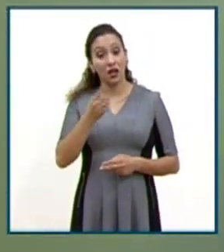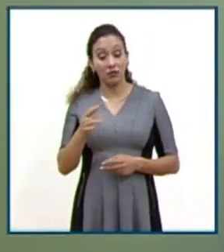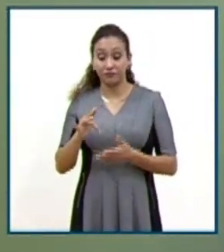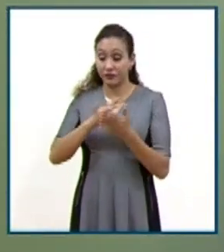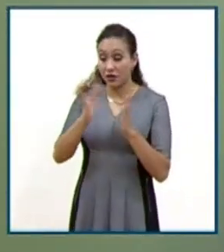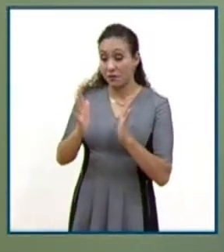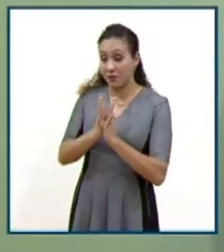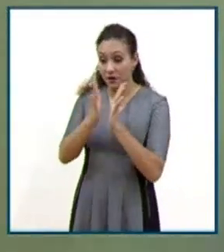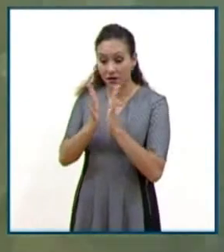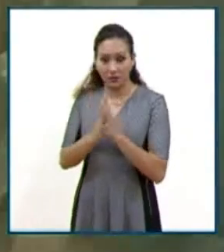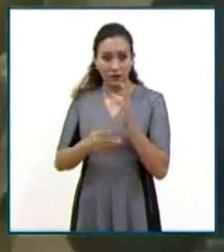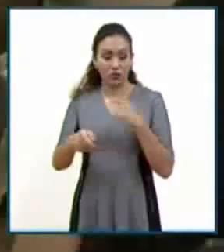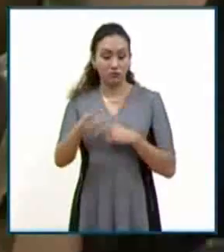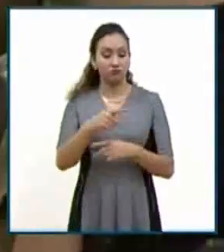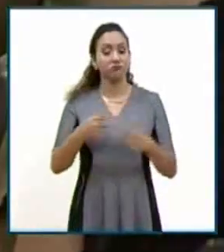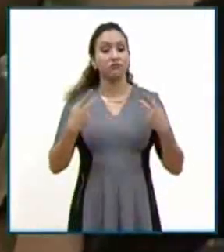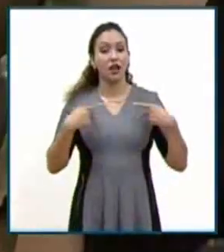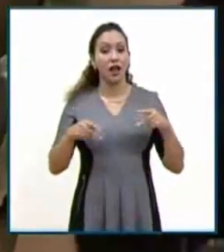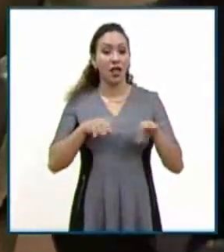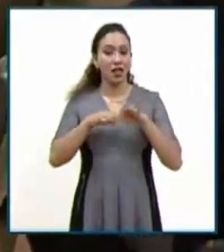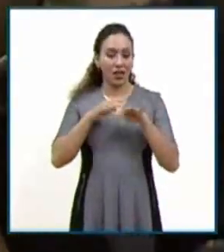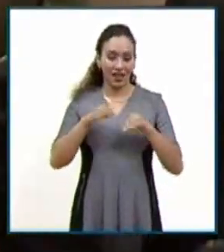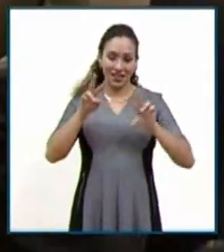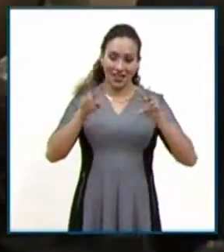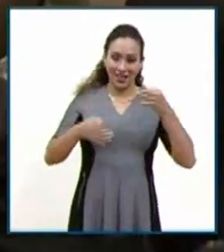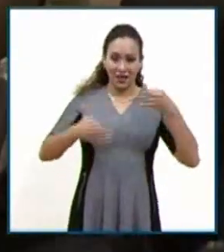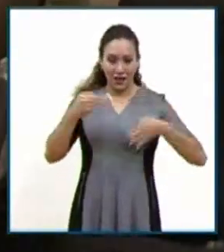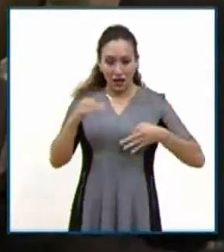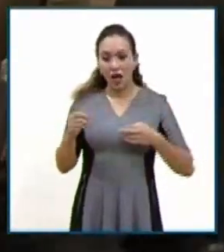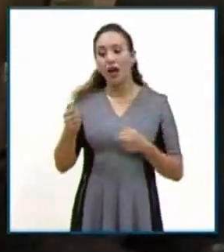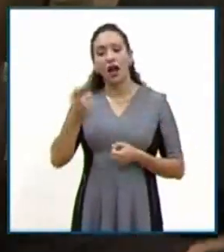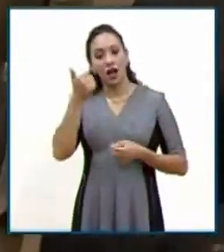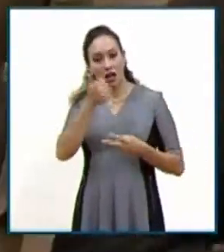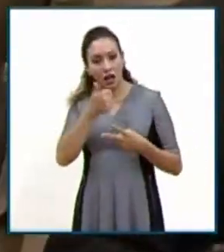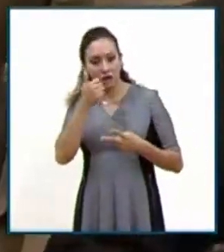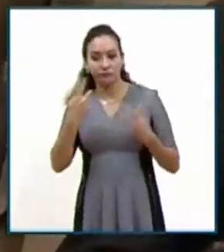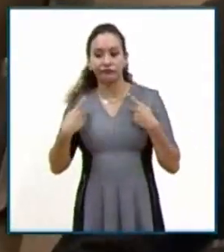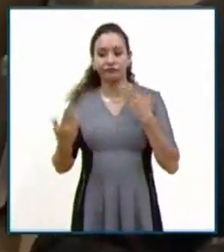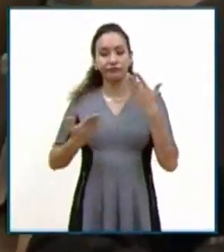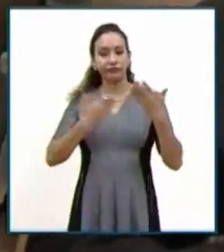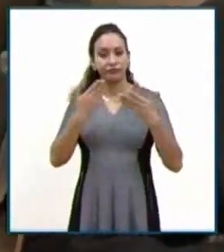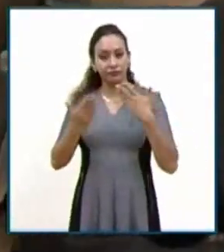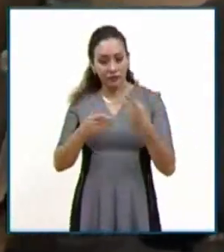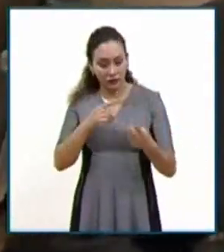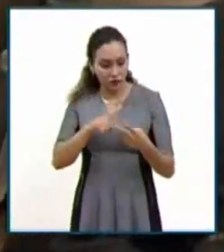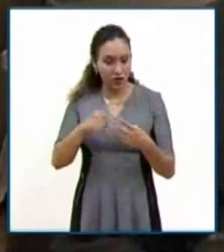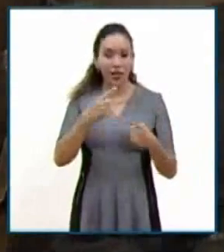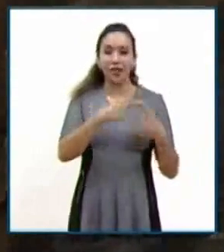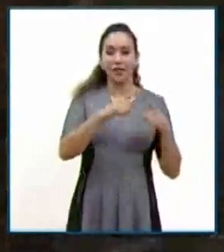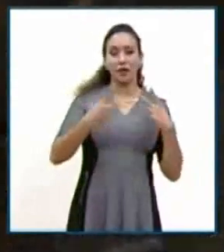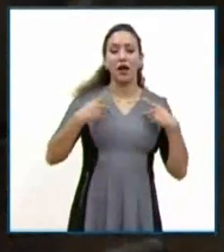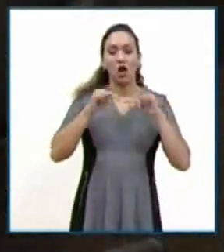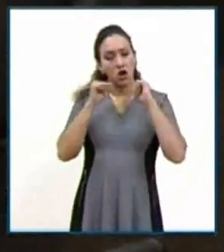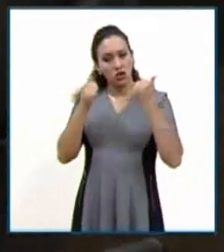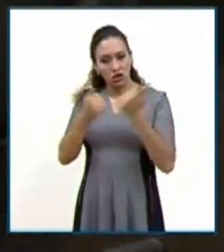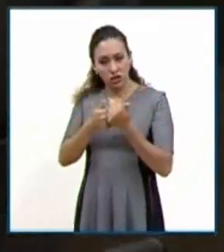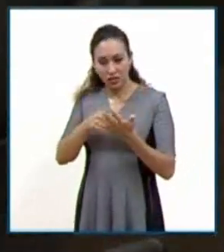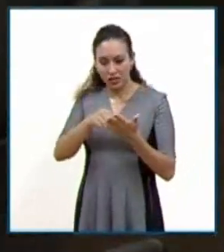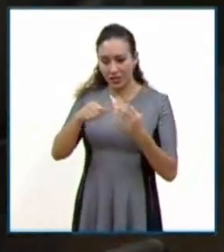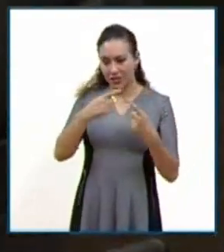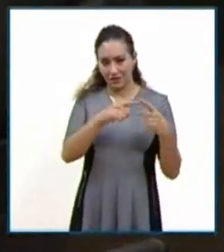de impartidores de justicia, integrantes de la academia, abogados y personas de organizaciones de la sociedad civil por aportar